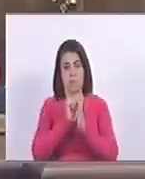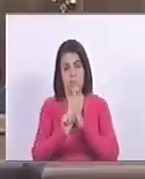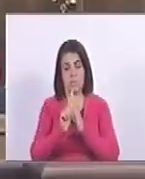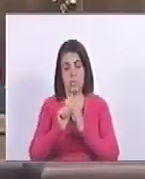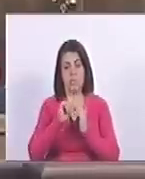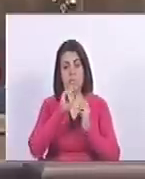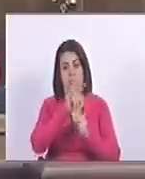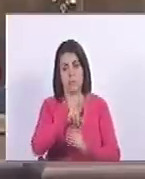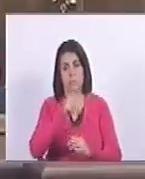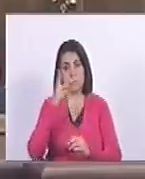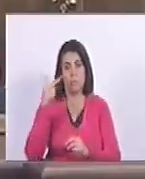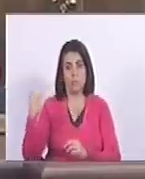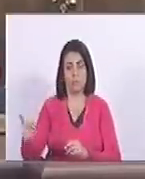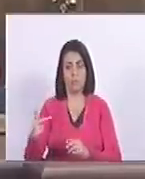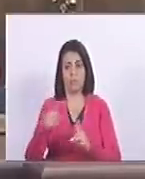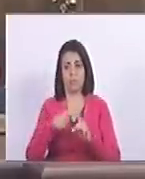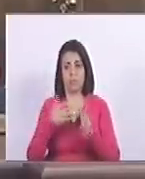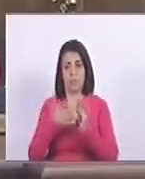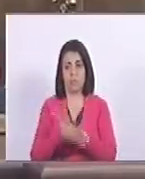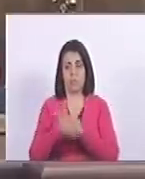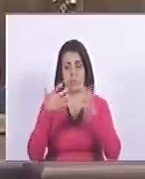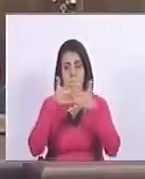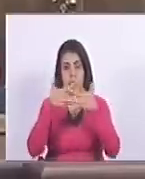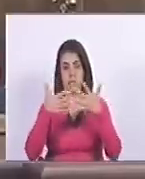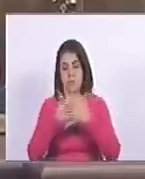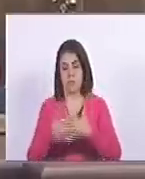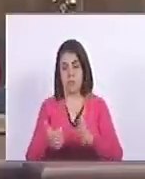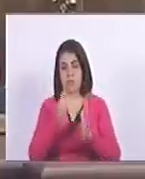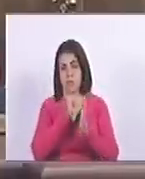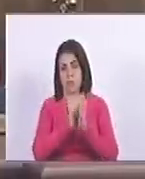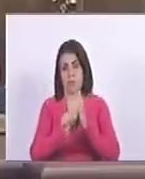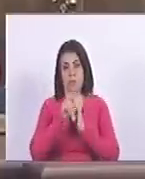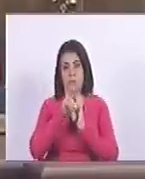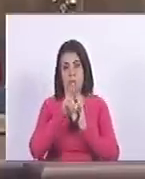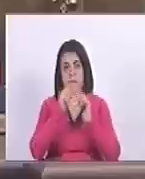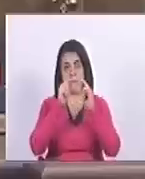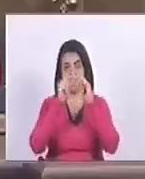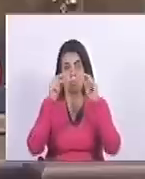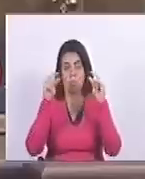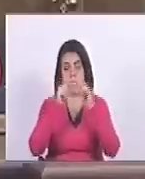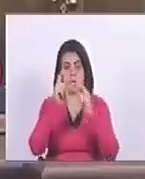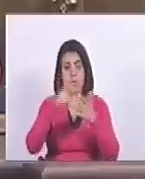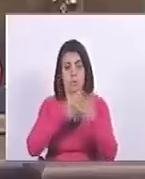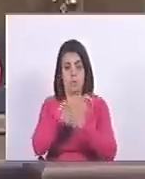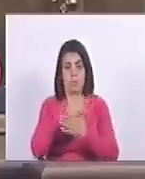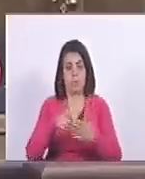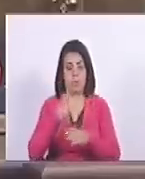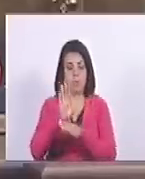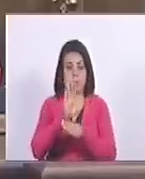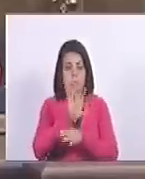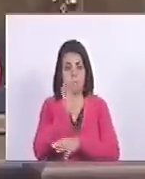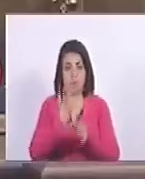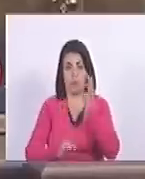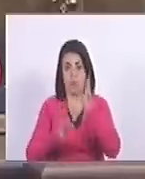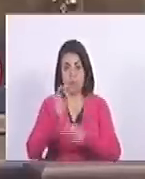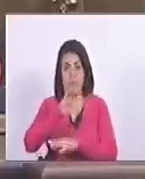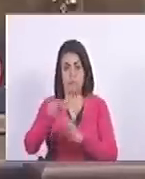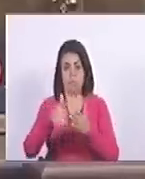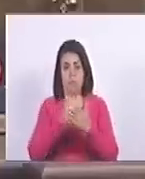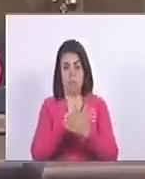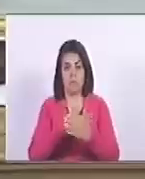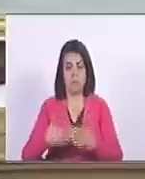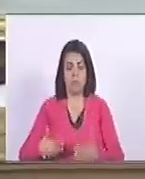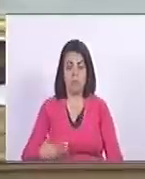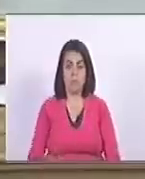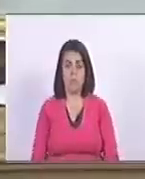del artículo 22, el cual queda redactado en los siguientes términos. Epígrafe: nulidad y protección judicial. Esto, señor